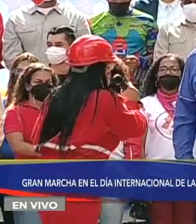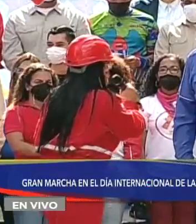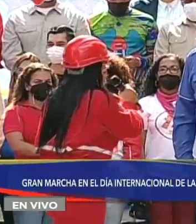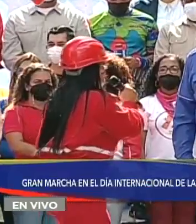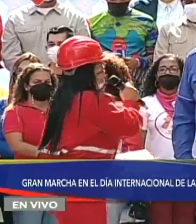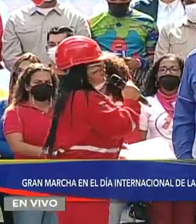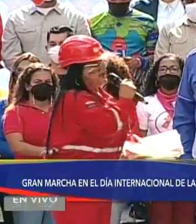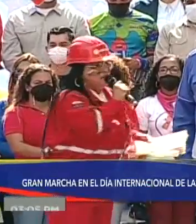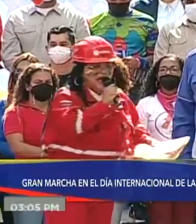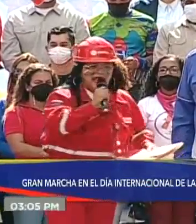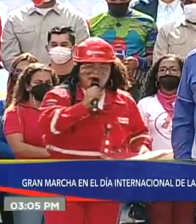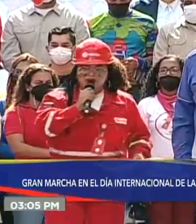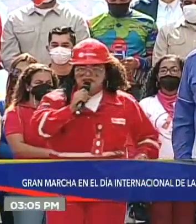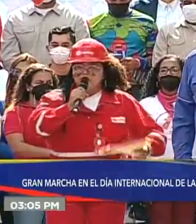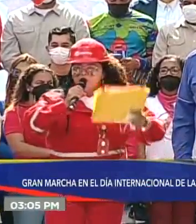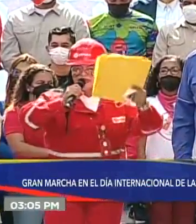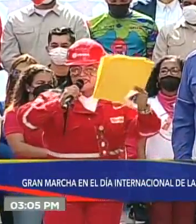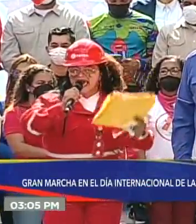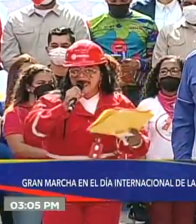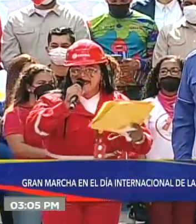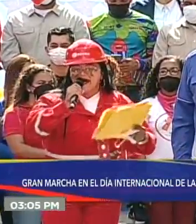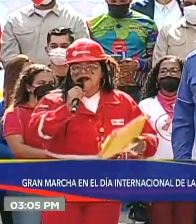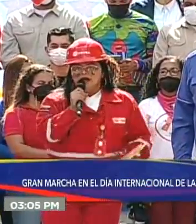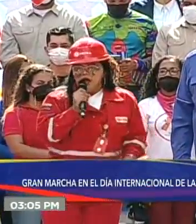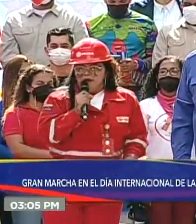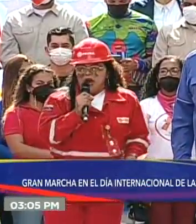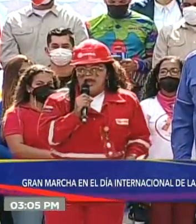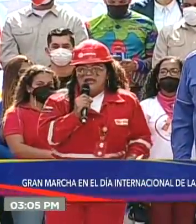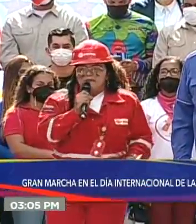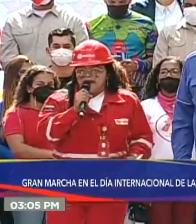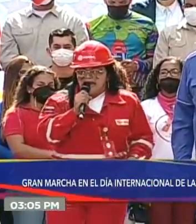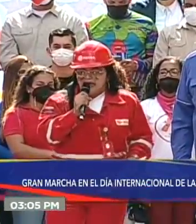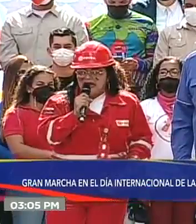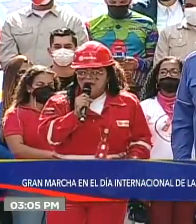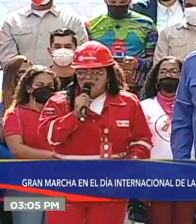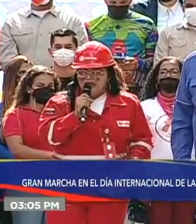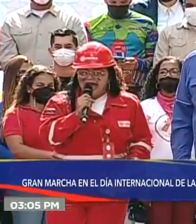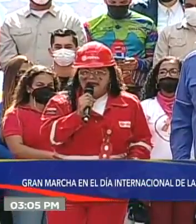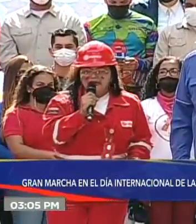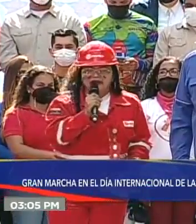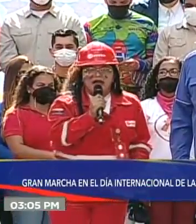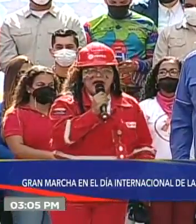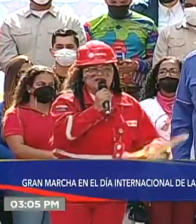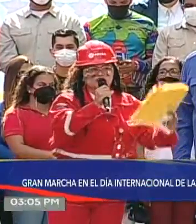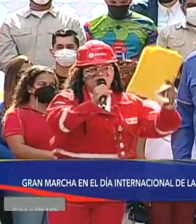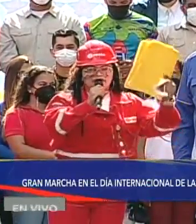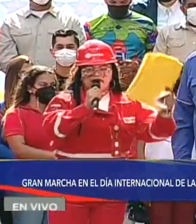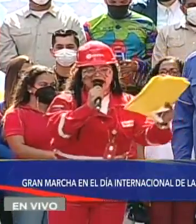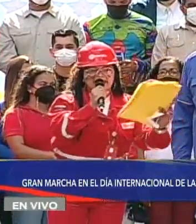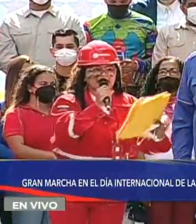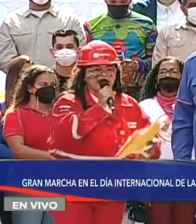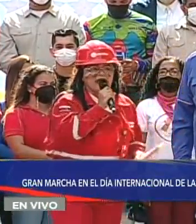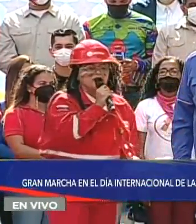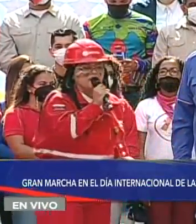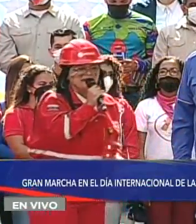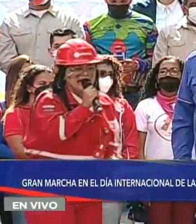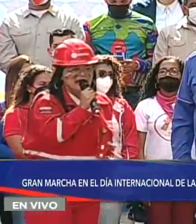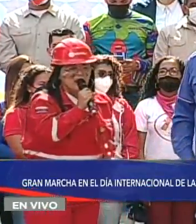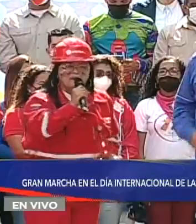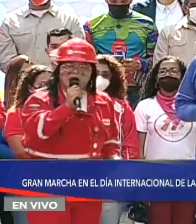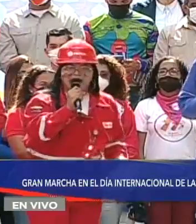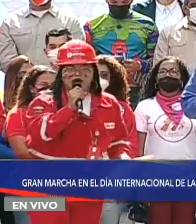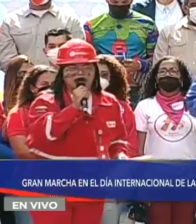más dejadas, donde las mujeres hemos sido humilladas por el imperialismo yanqui en su afán de